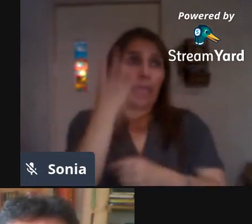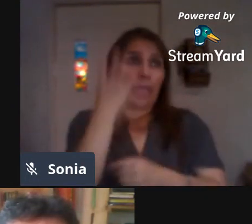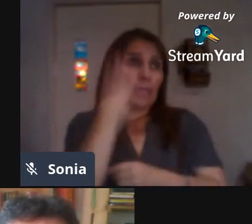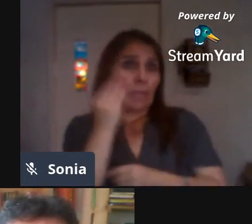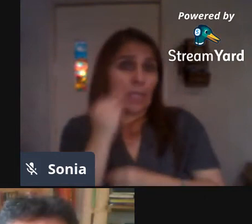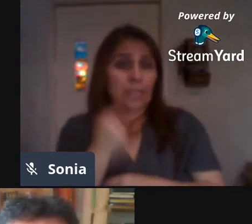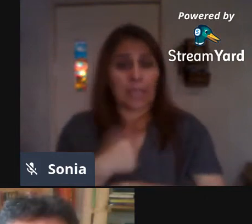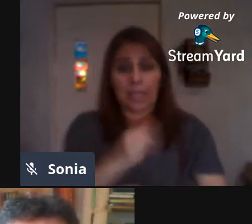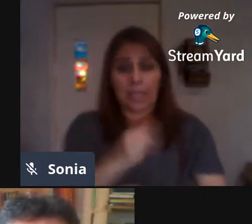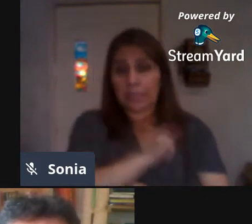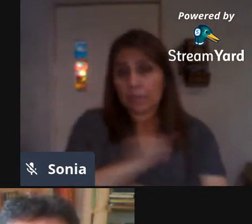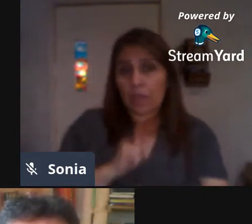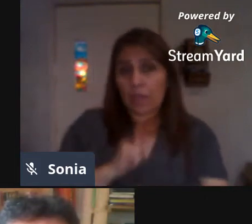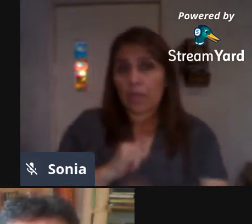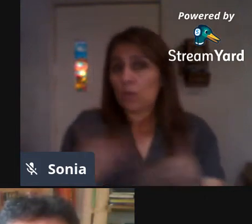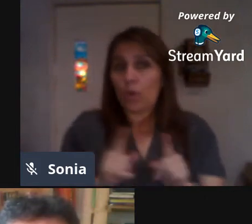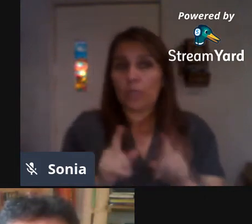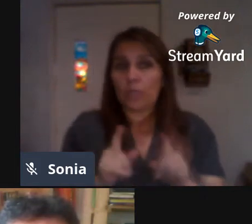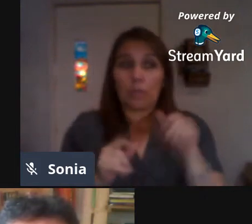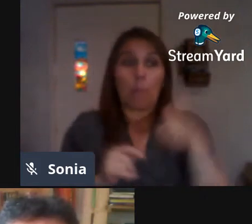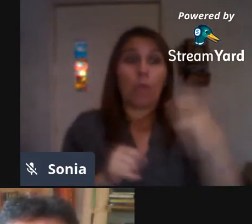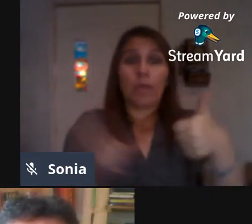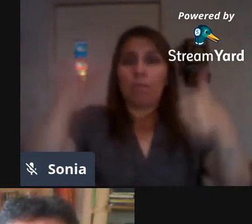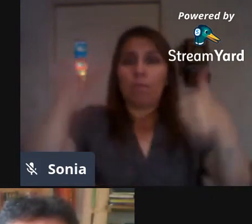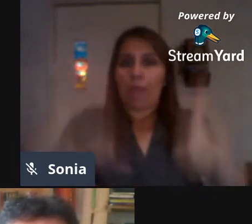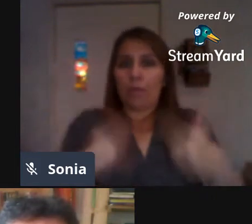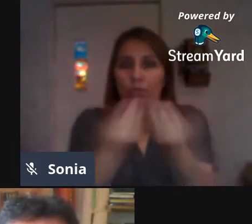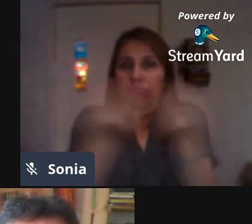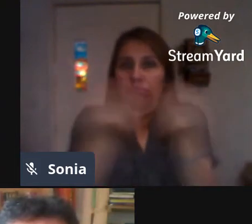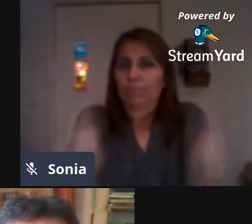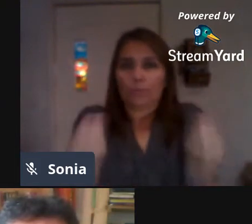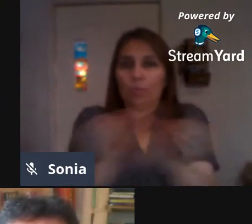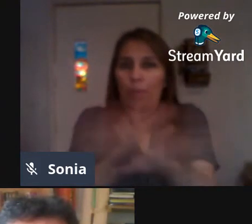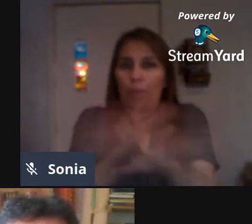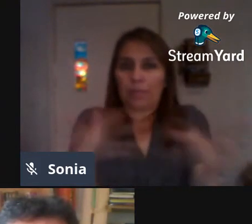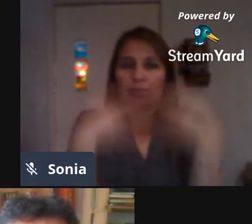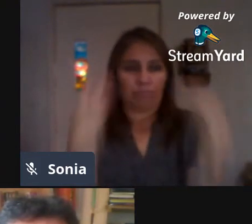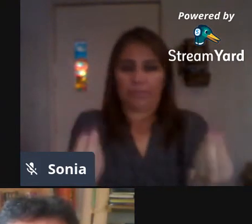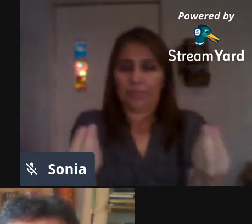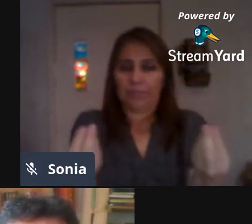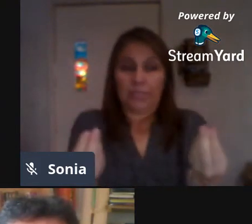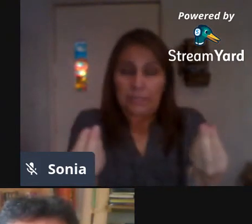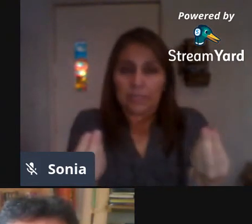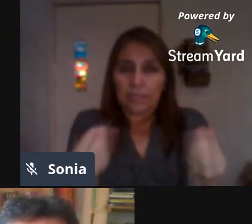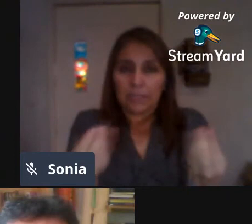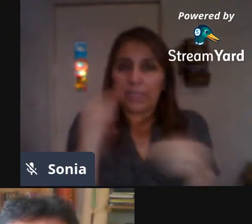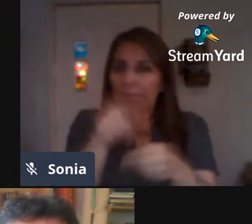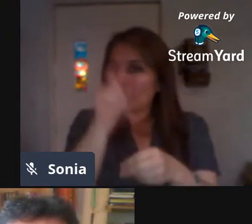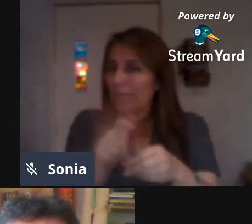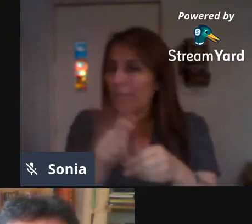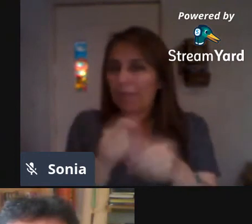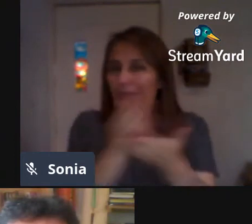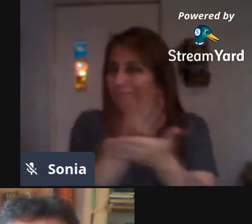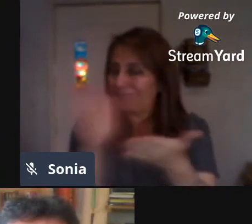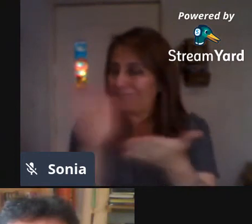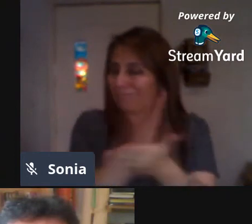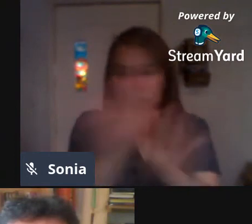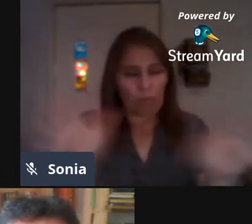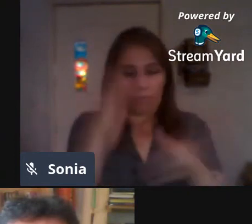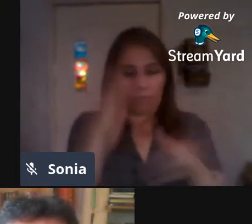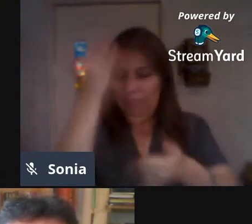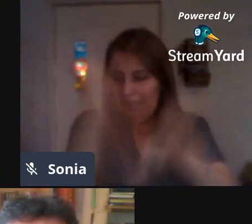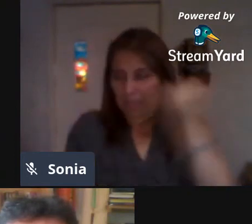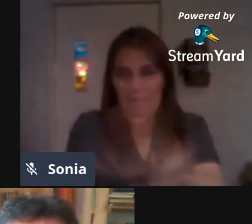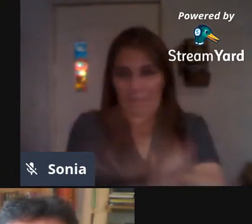buenos y malos y es ese relato hay que romperlo y este tipo de lectura lo rompen porque